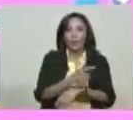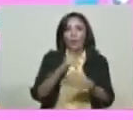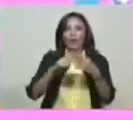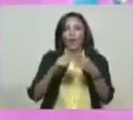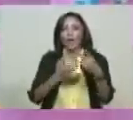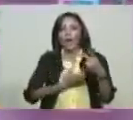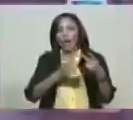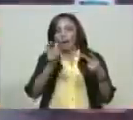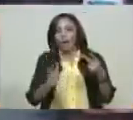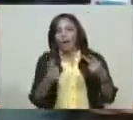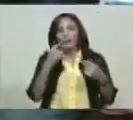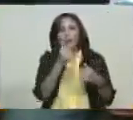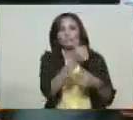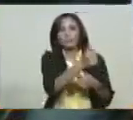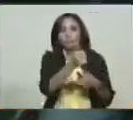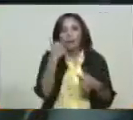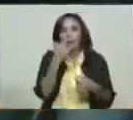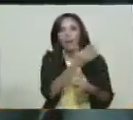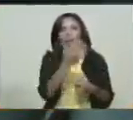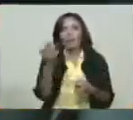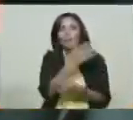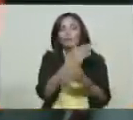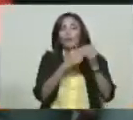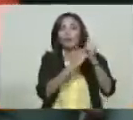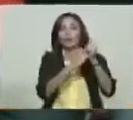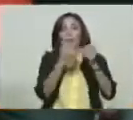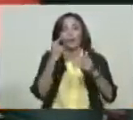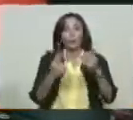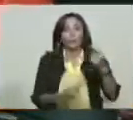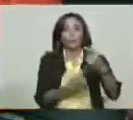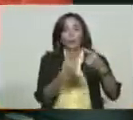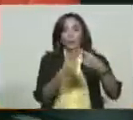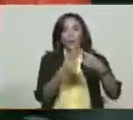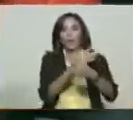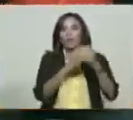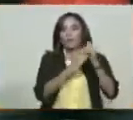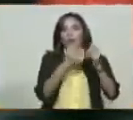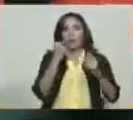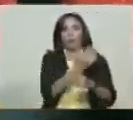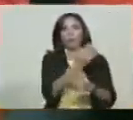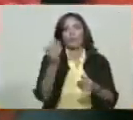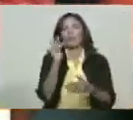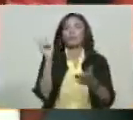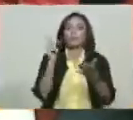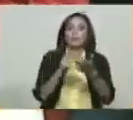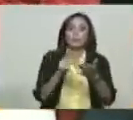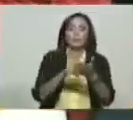principal liderazgo legítimo, democrático, protagónico, en todo el país.